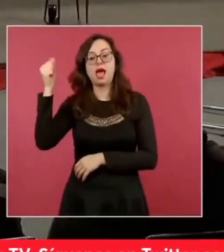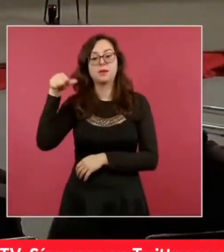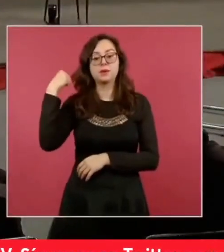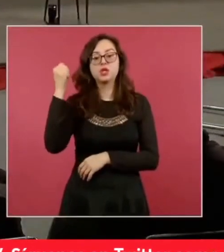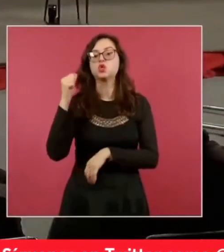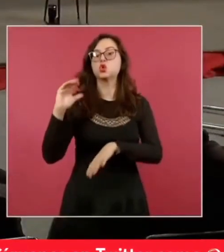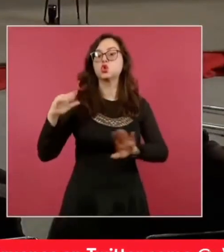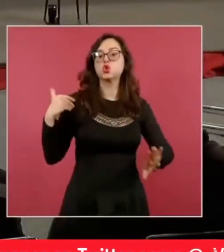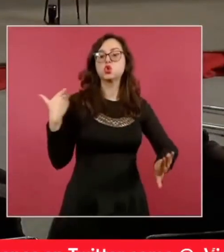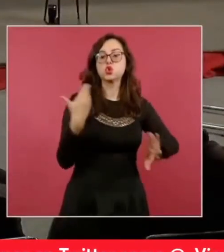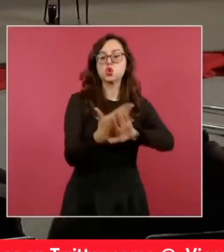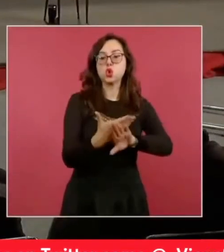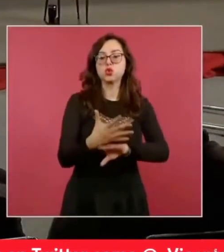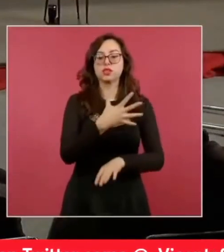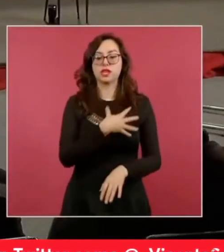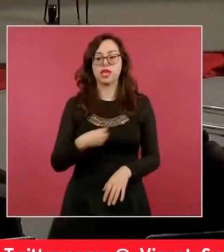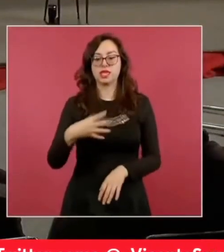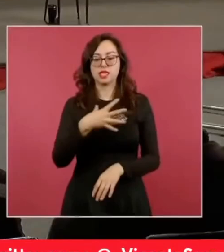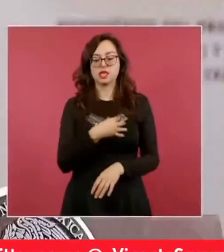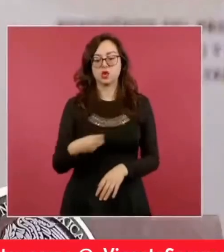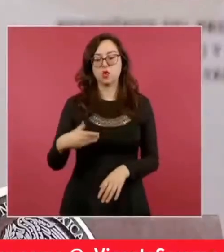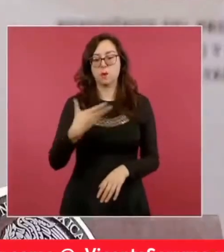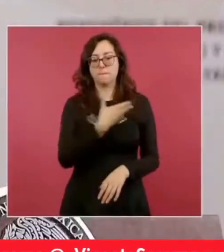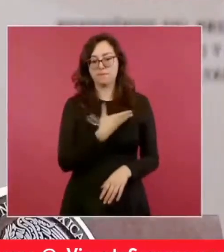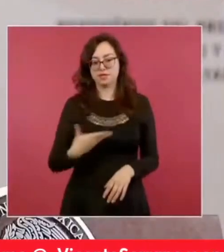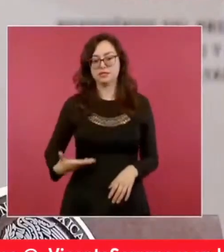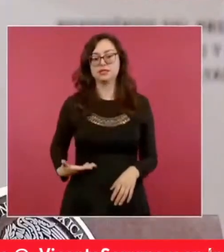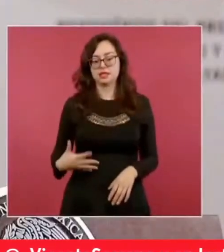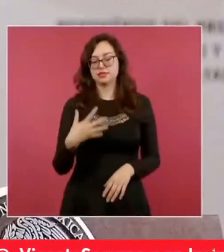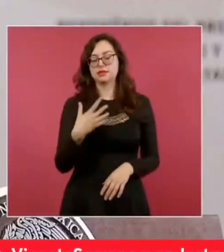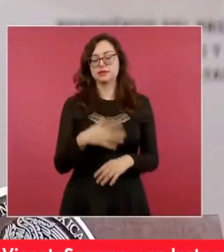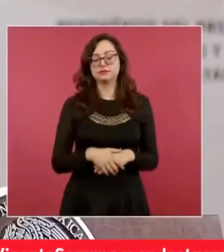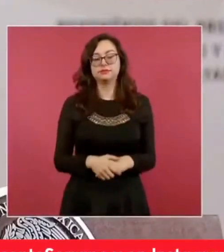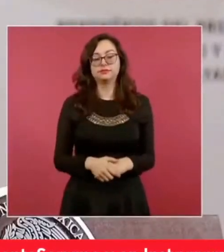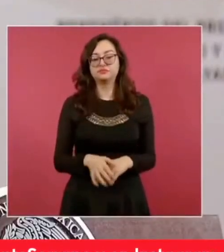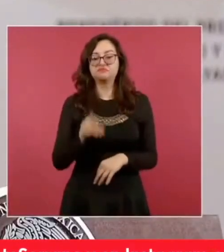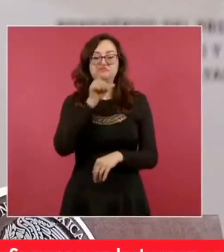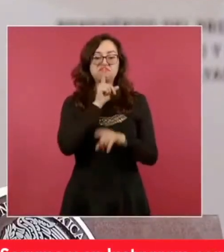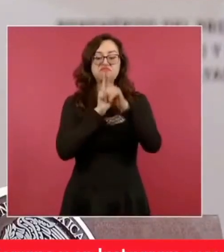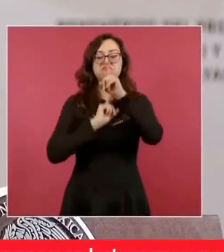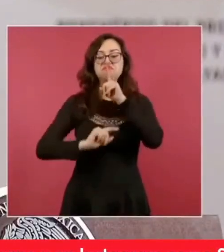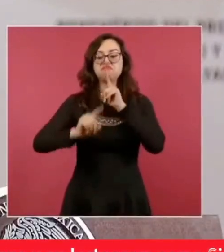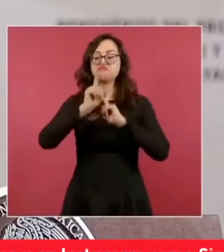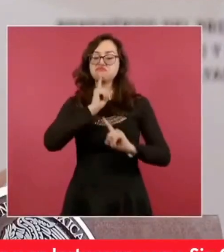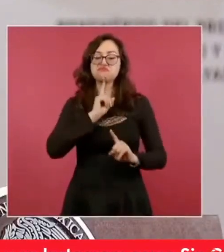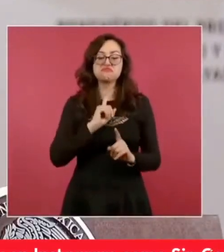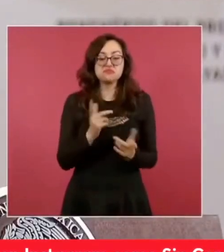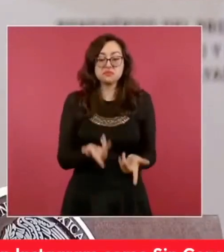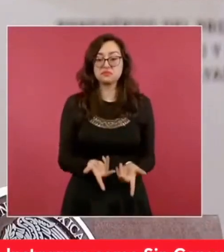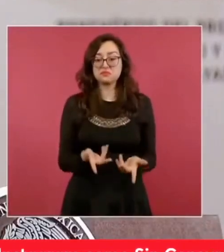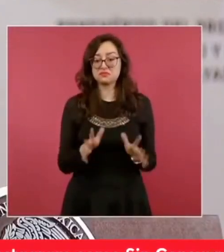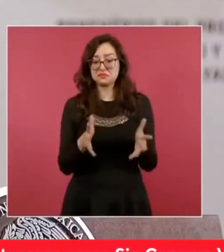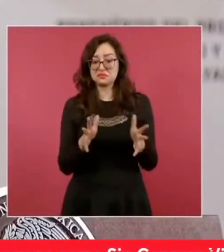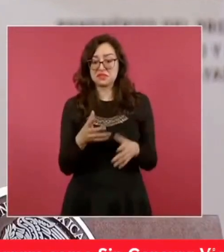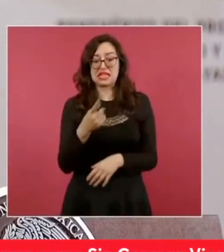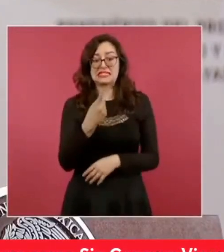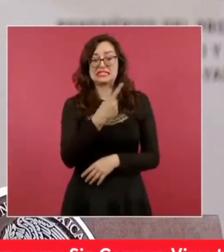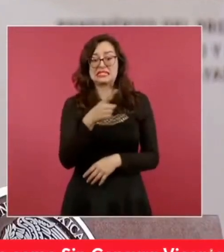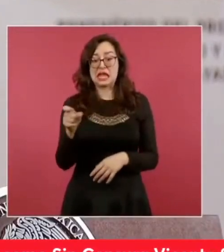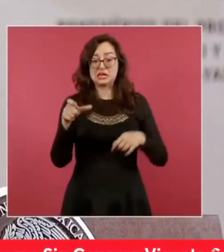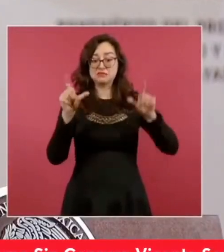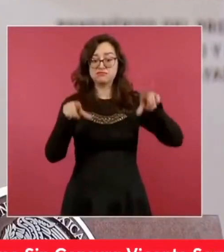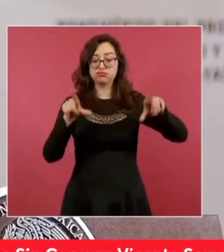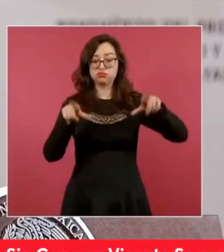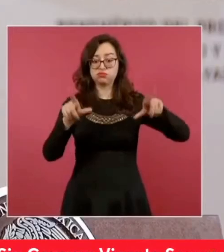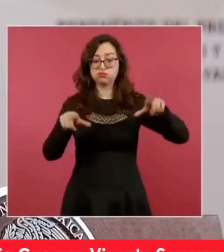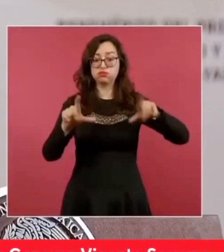hijos del presidente con falsedades y mentiras. Casi la mitad de las páginas de Guerra Sucia, unas 100 aproximadamente,